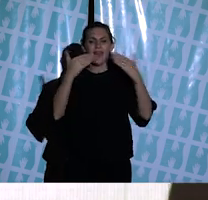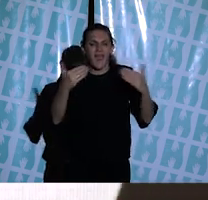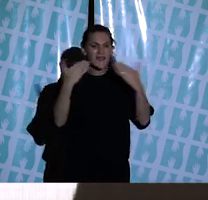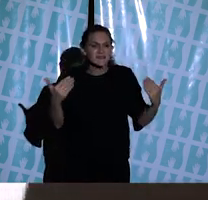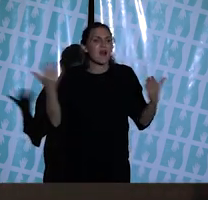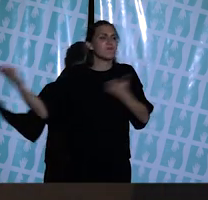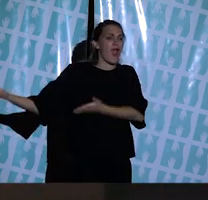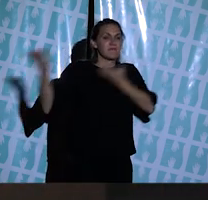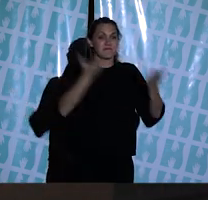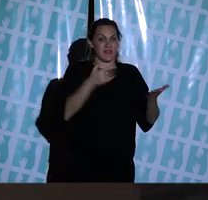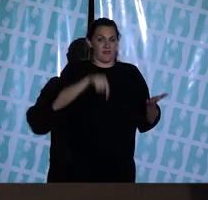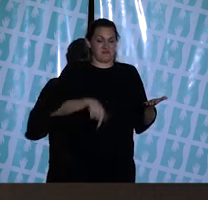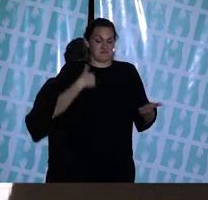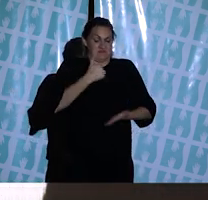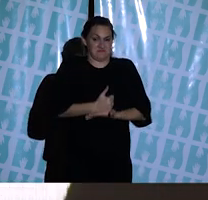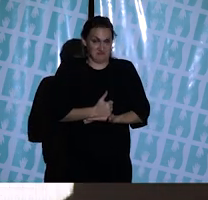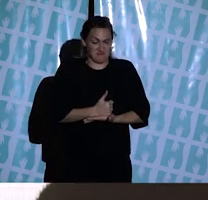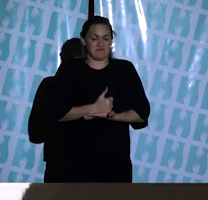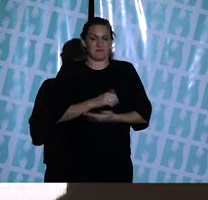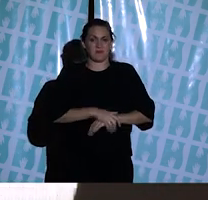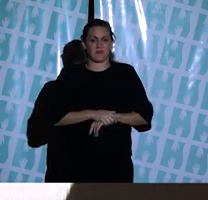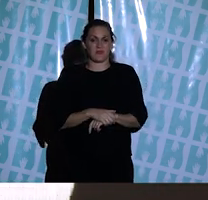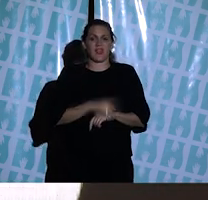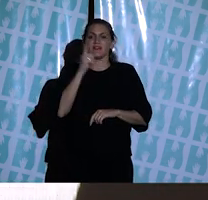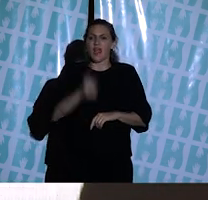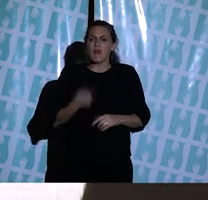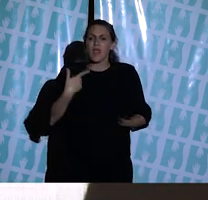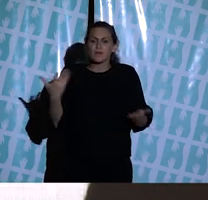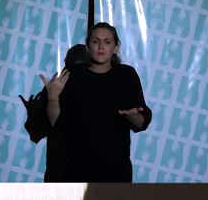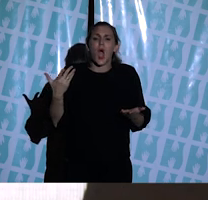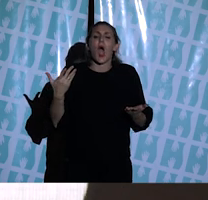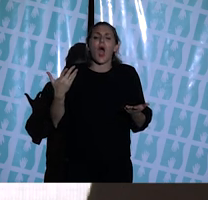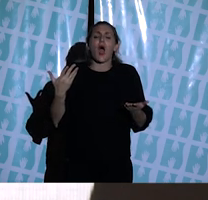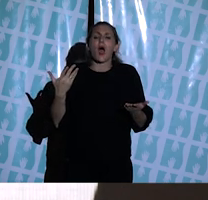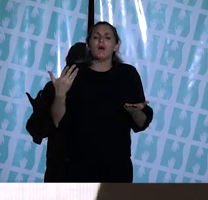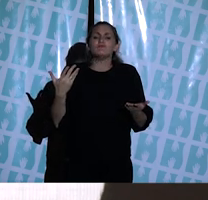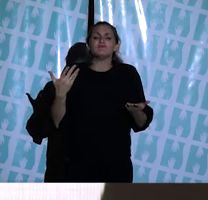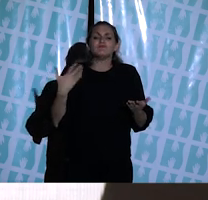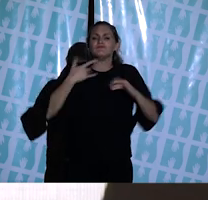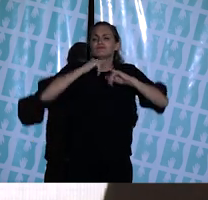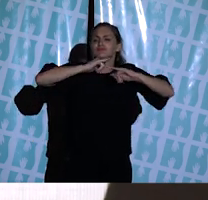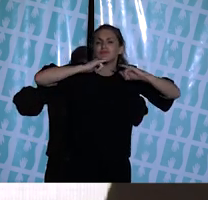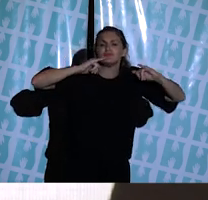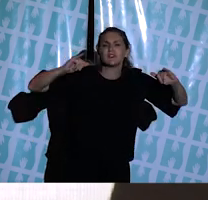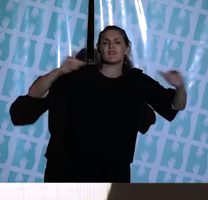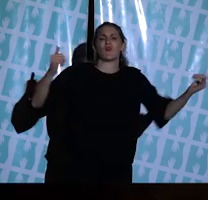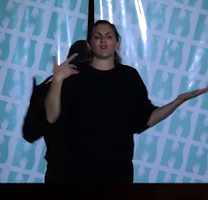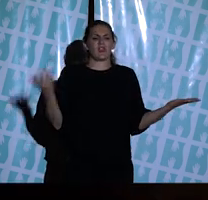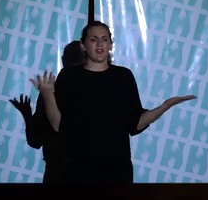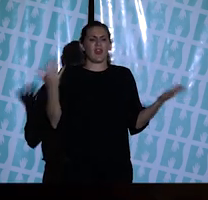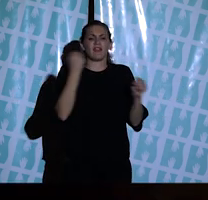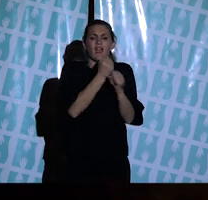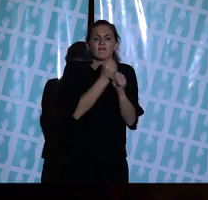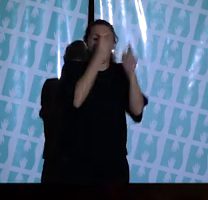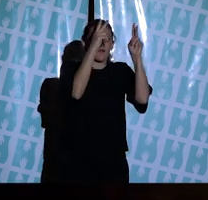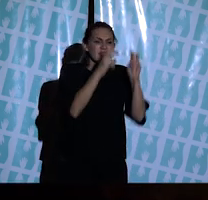por la invitación y también por el camino recorrido en esto de divulgar el trabajo que hacemos desde